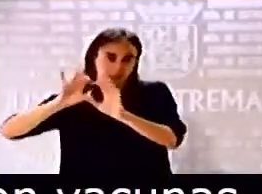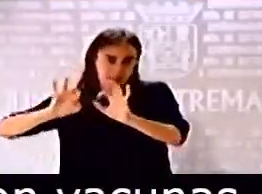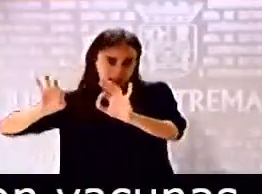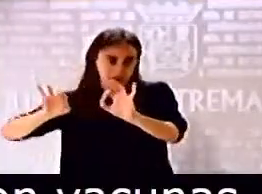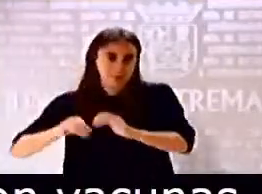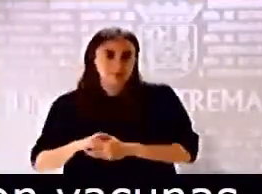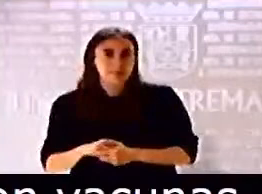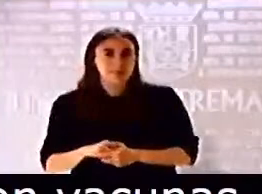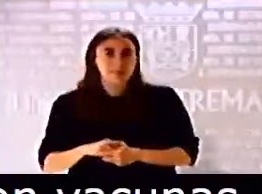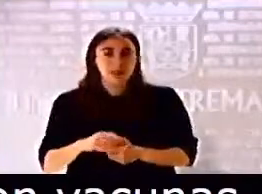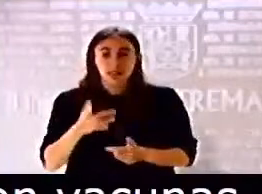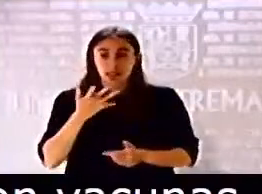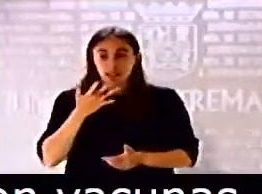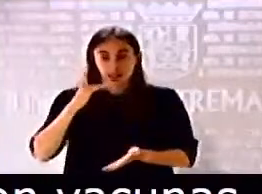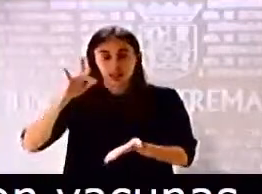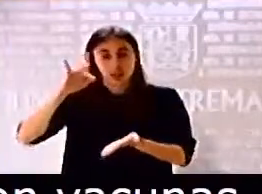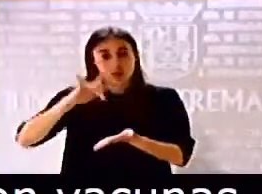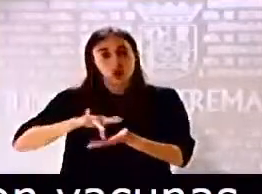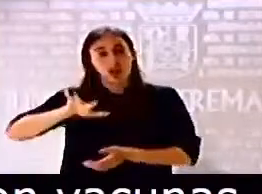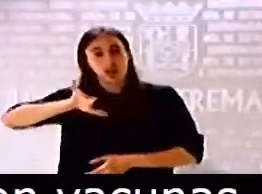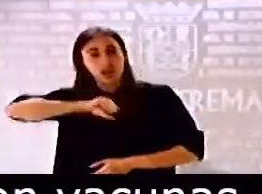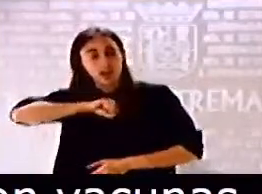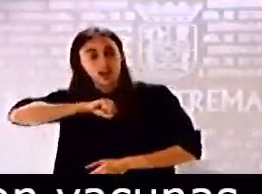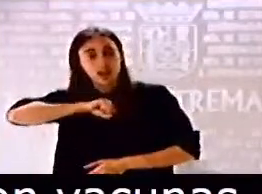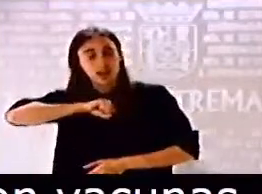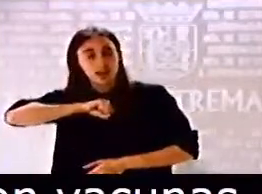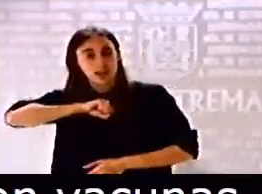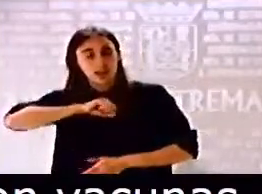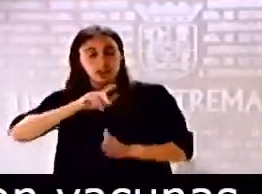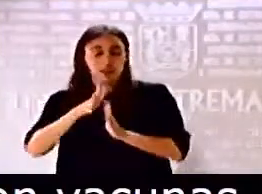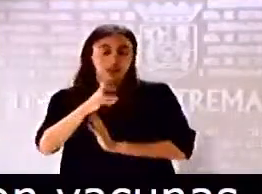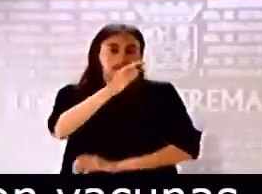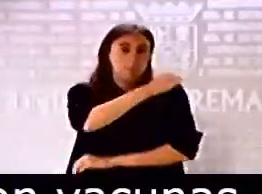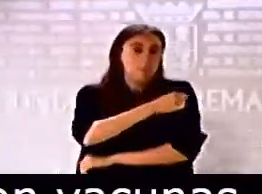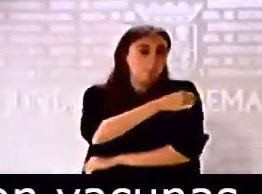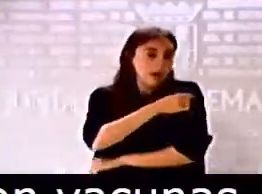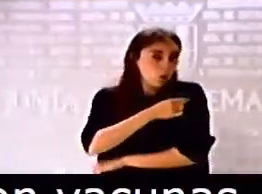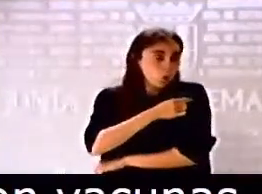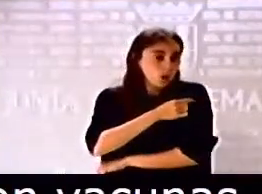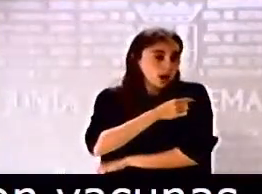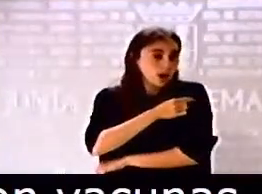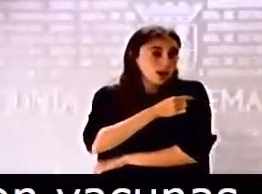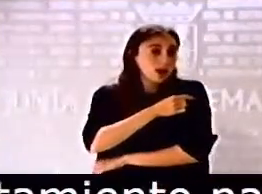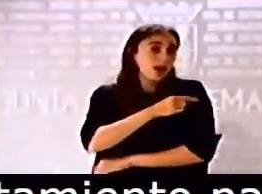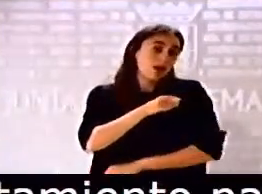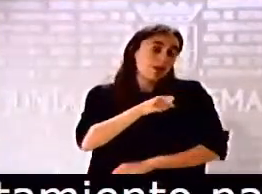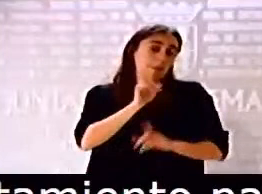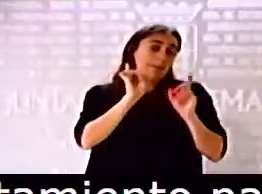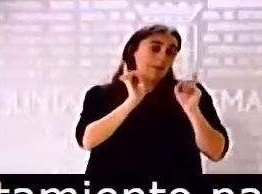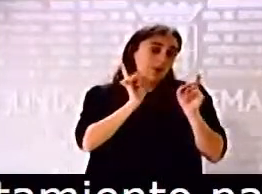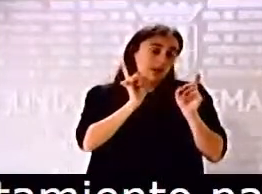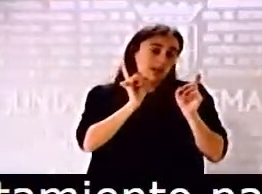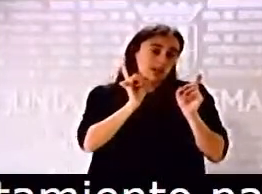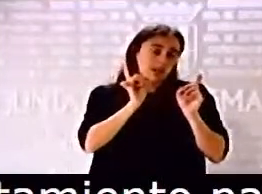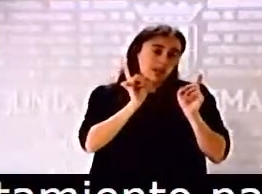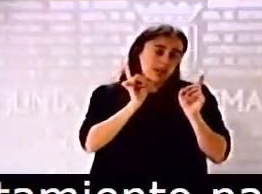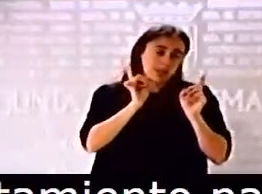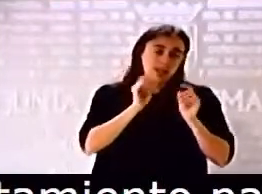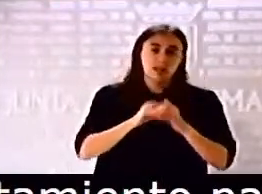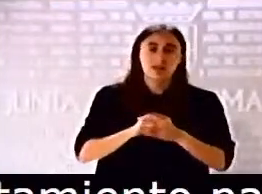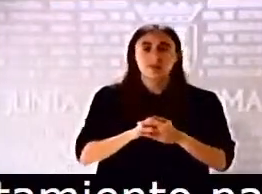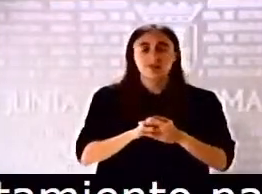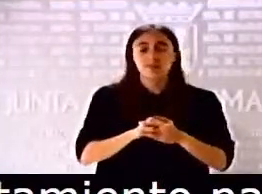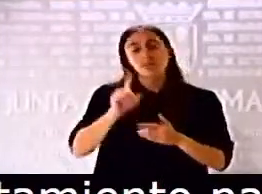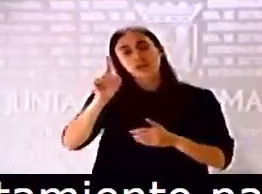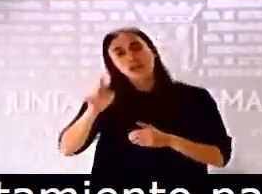dicha, cuando se padece, no solo la vacuna para la enfermedad, para prevenir la enfermedad. Con